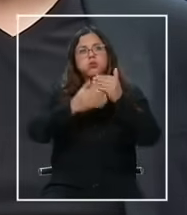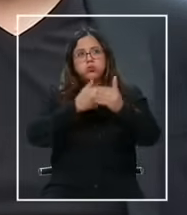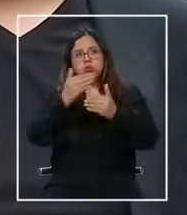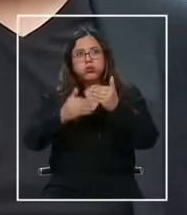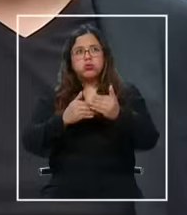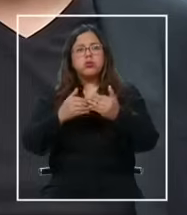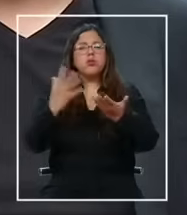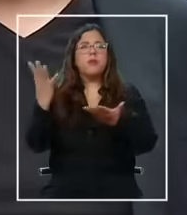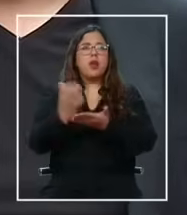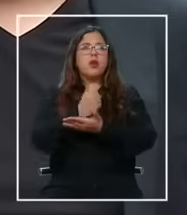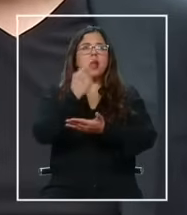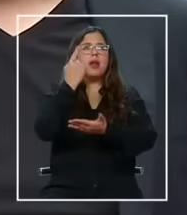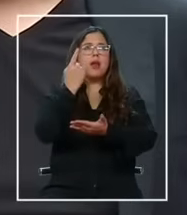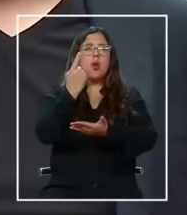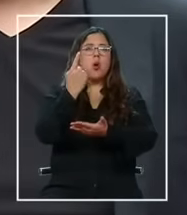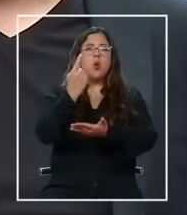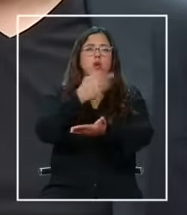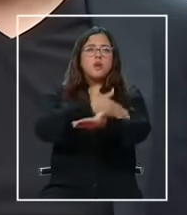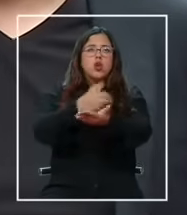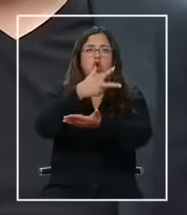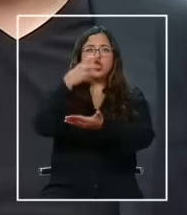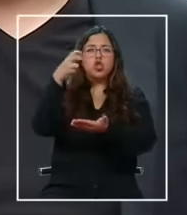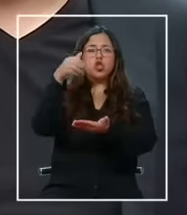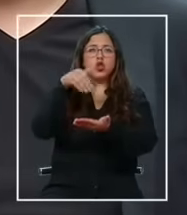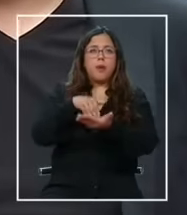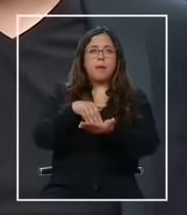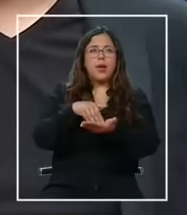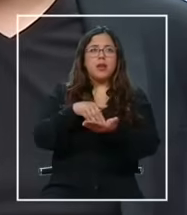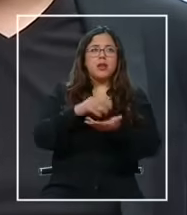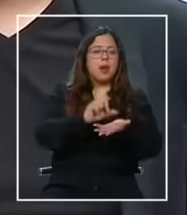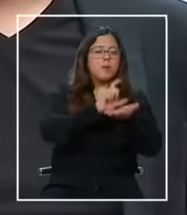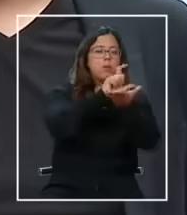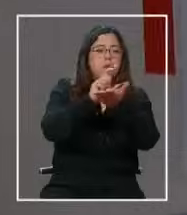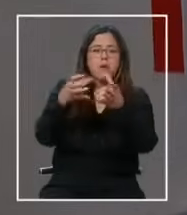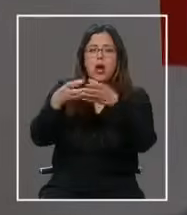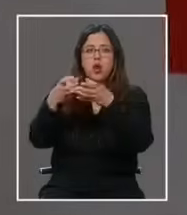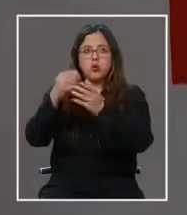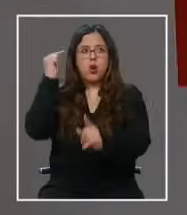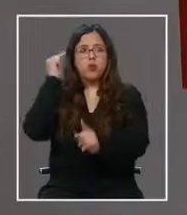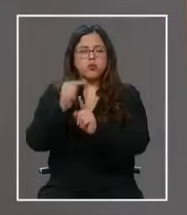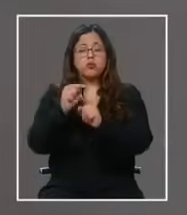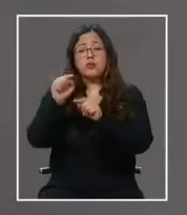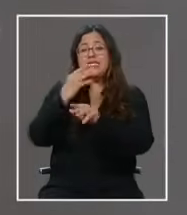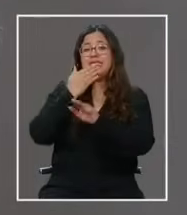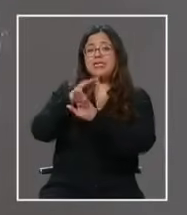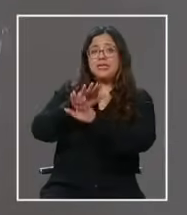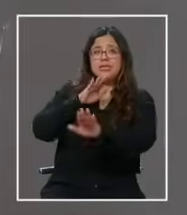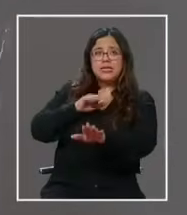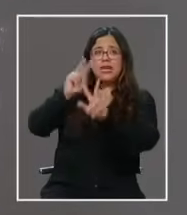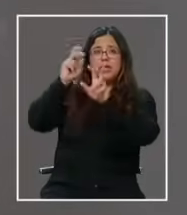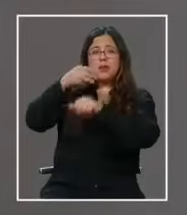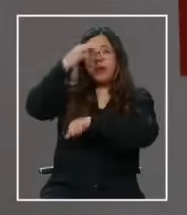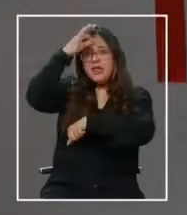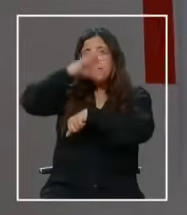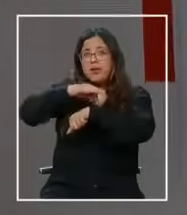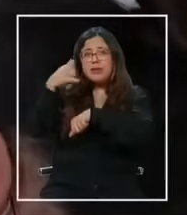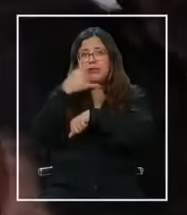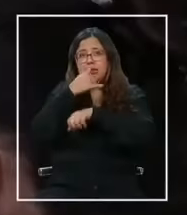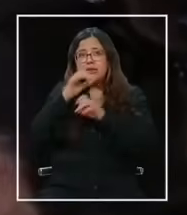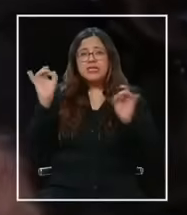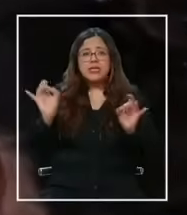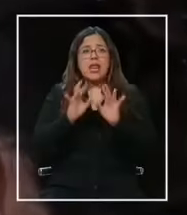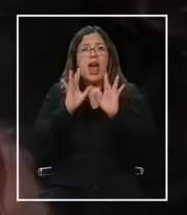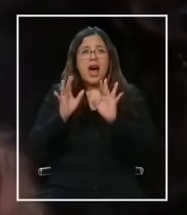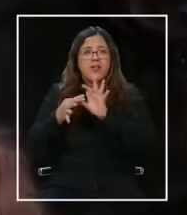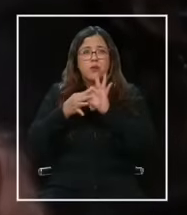millón 800,000 dosis adicionales que hemos adquirido para poder garantizar el stock a todo el grupo objetivo y para evitar que los cuadros de influenza se agraven